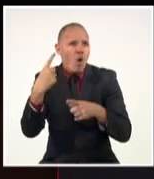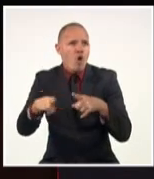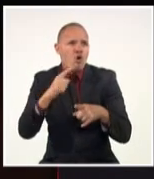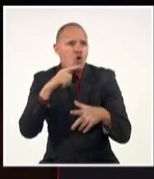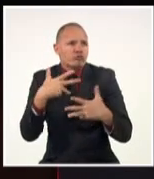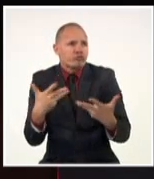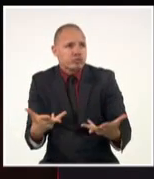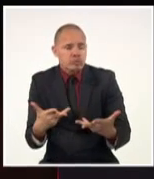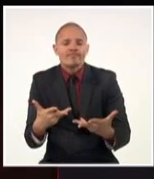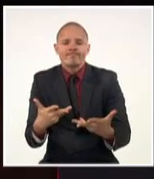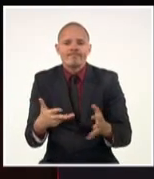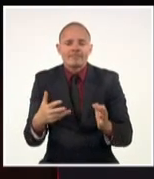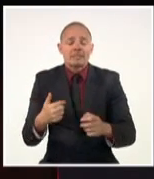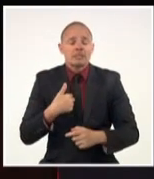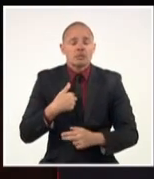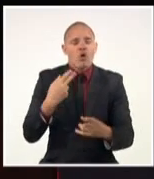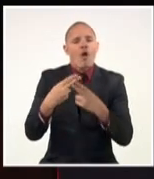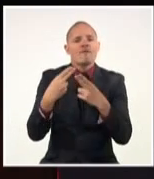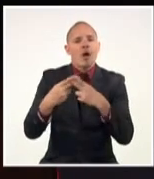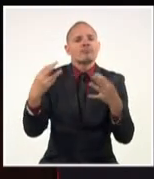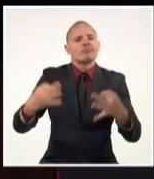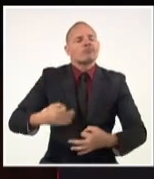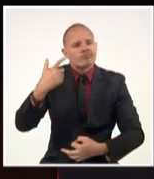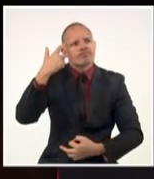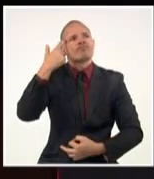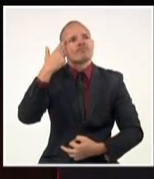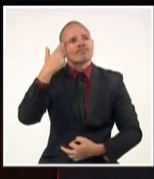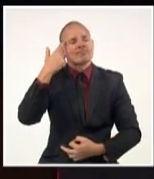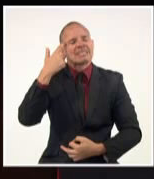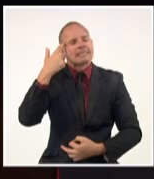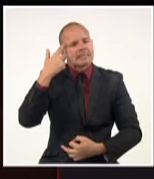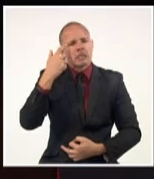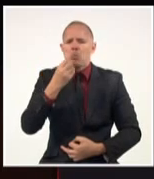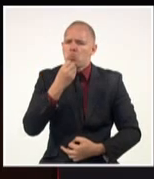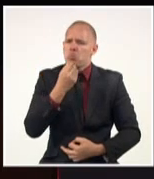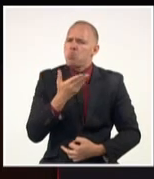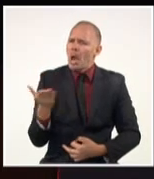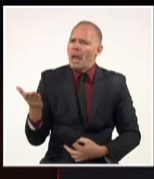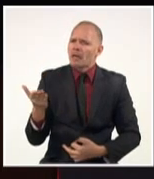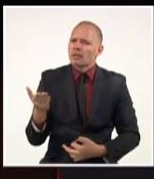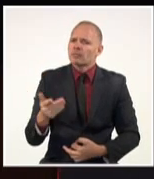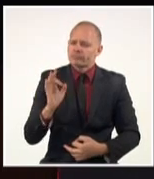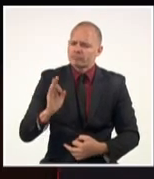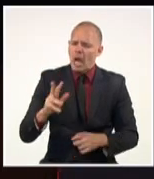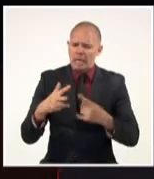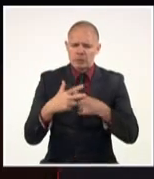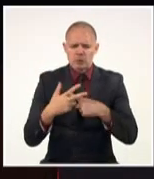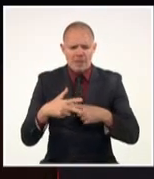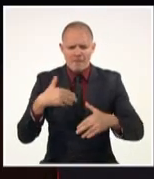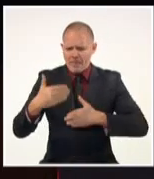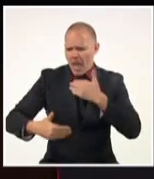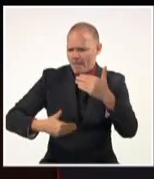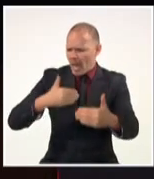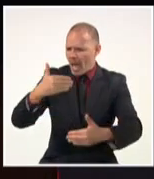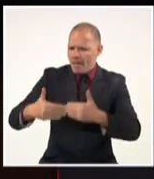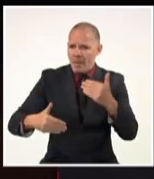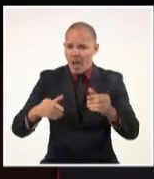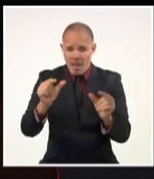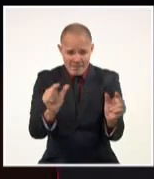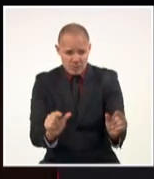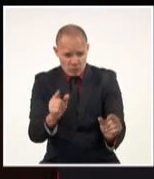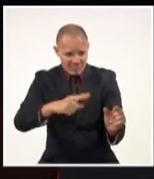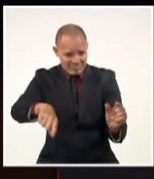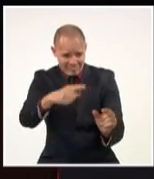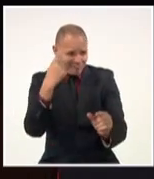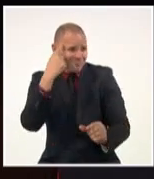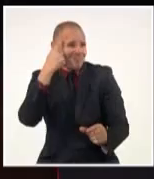Creemos firmemente en la capacidad revolucionadora y transformadora de la mente humana para hacer realidad los